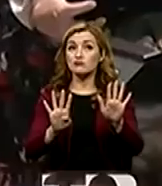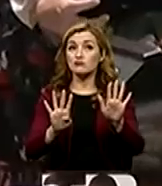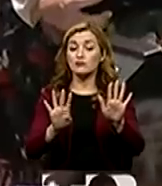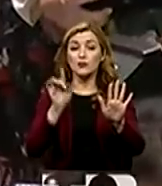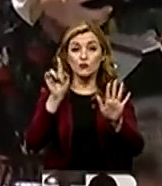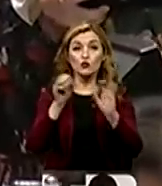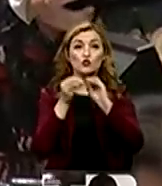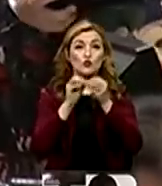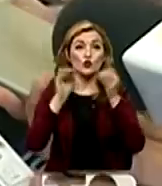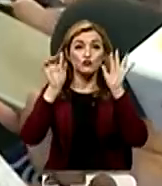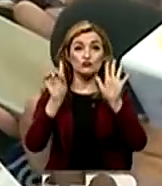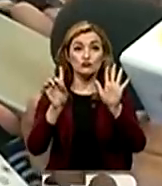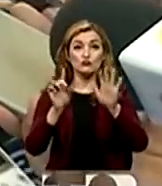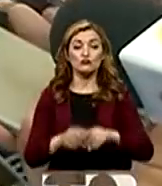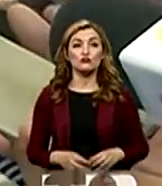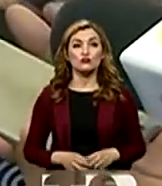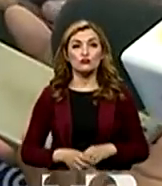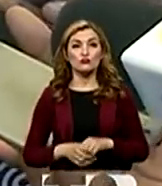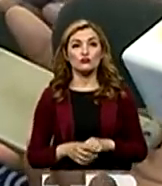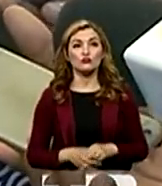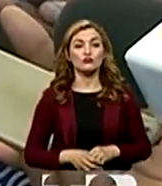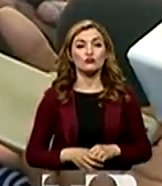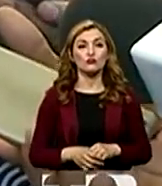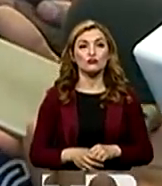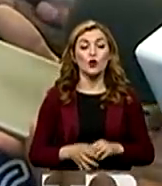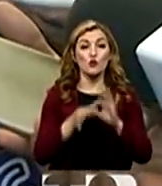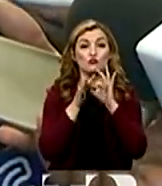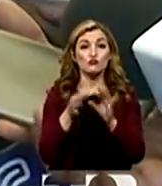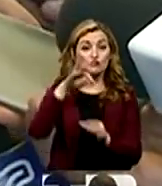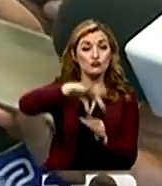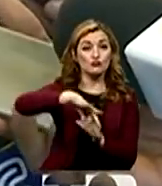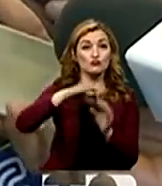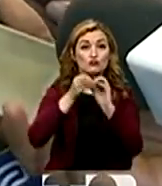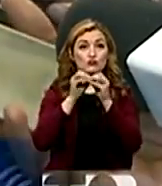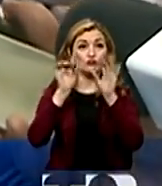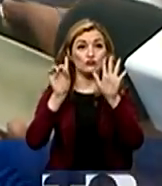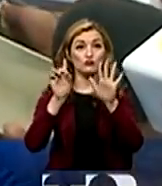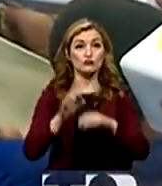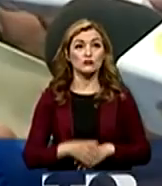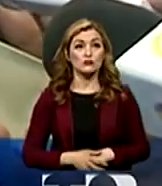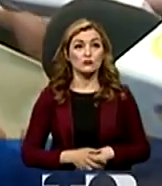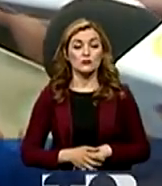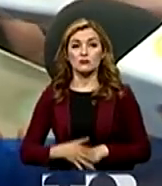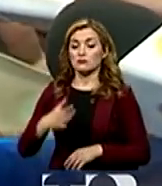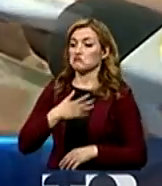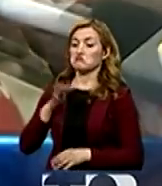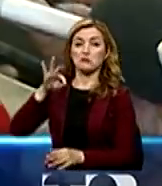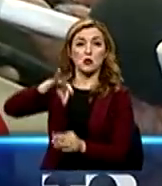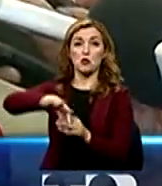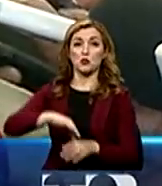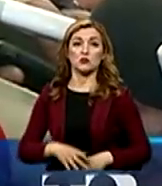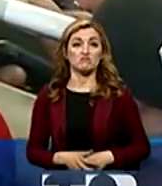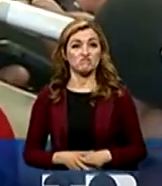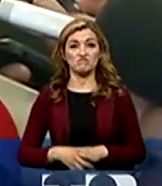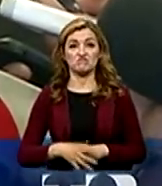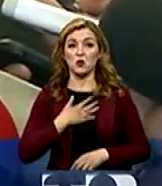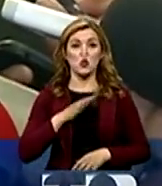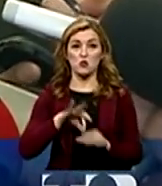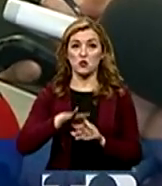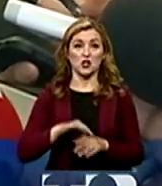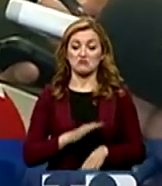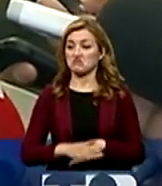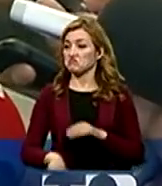los socialcristianos. Sus compañeros de bloque votaron a favor de la moción de Creo. Yo no voté. Pero sus compañeros. Yo no voté. No, aquí no se trata de que